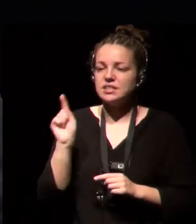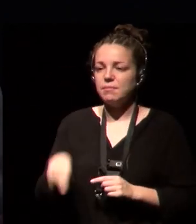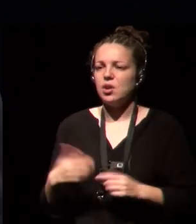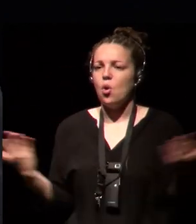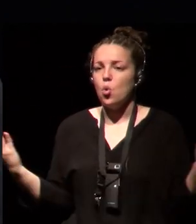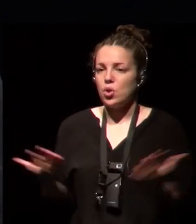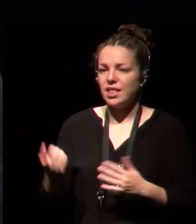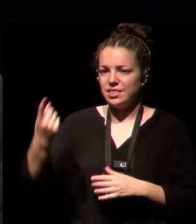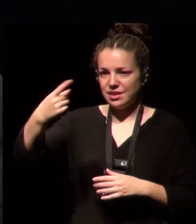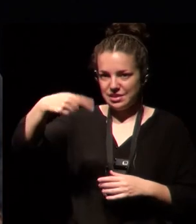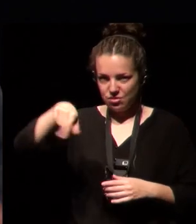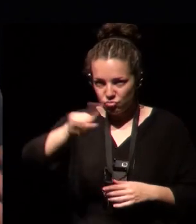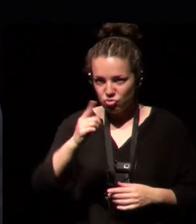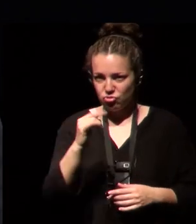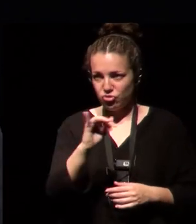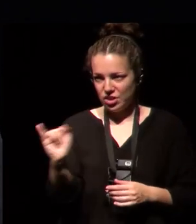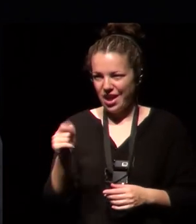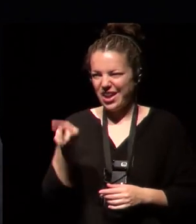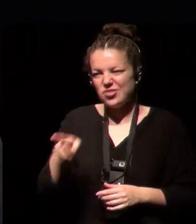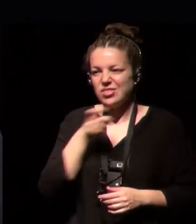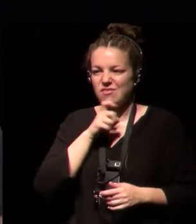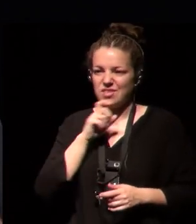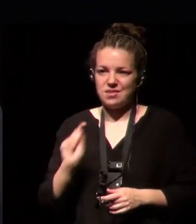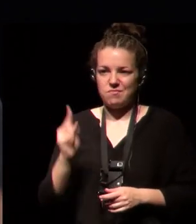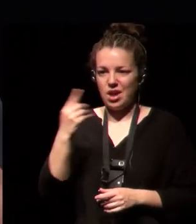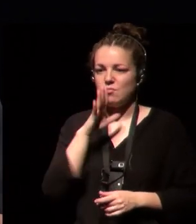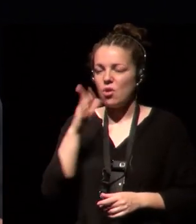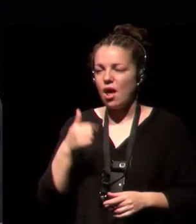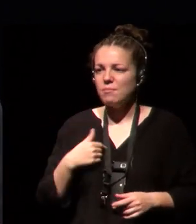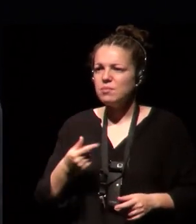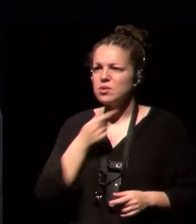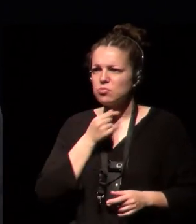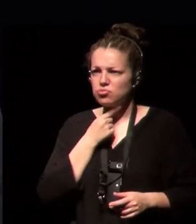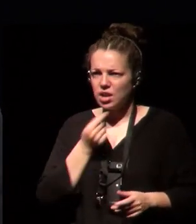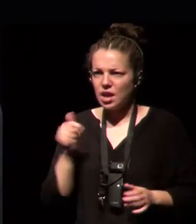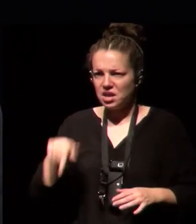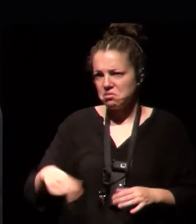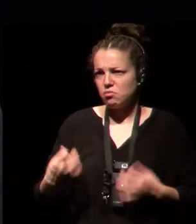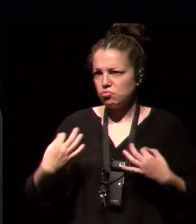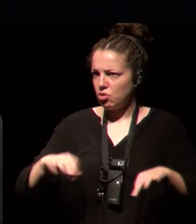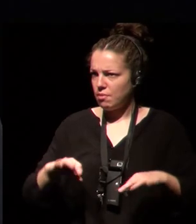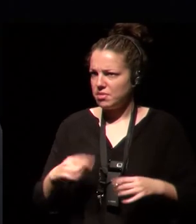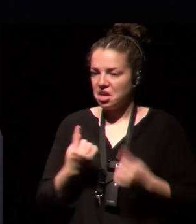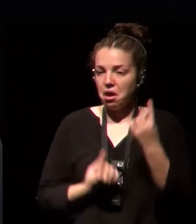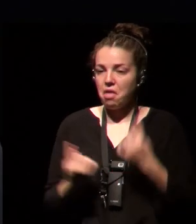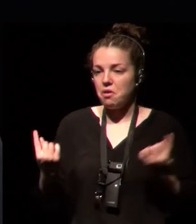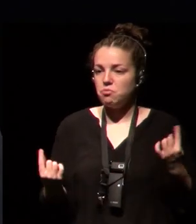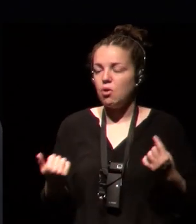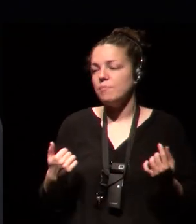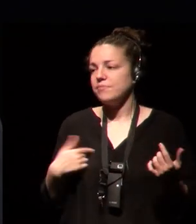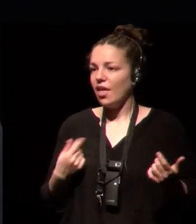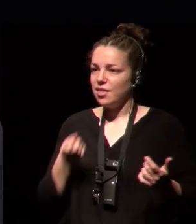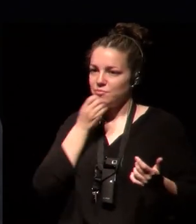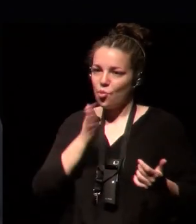lo más difícil porque me gustaría que aquí, normalmente, cada uno de nosotros somos humildes y no pensamos en nuestras aspiraciones. Pero yo quiero